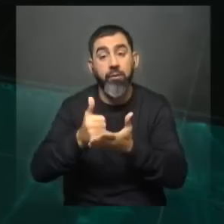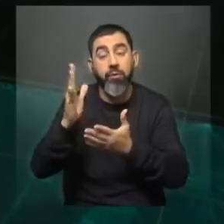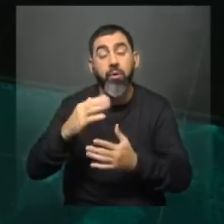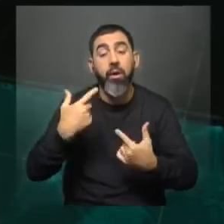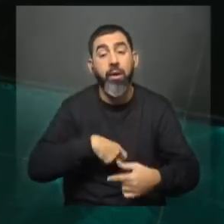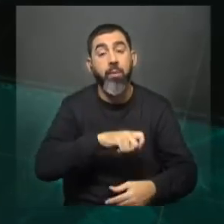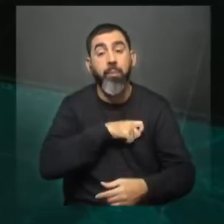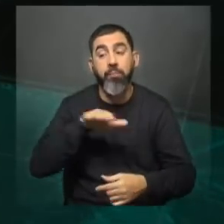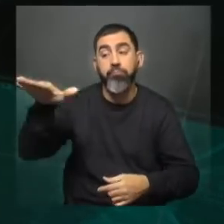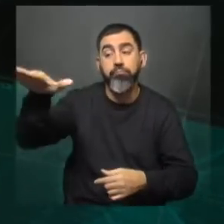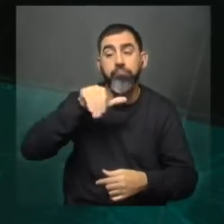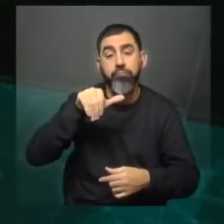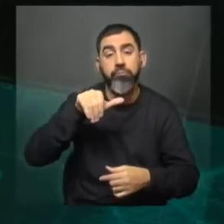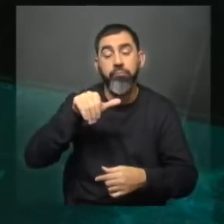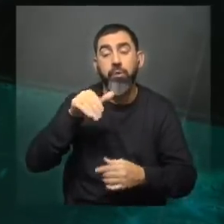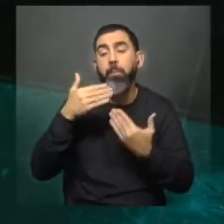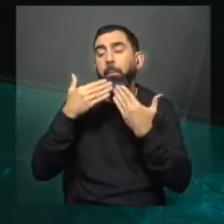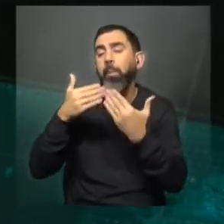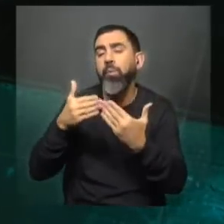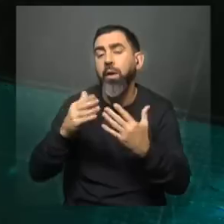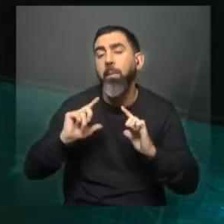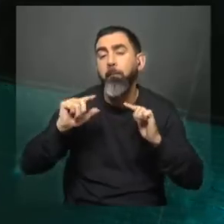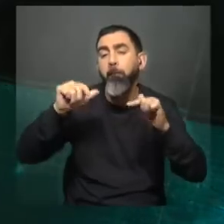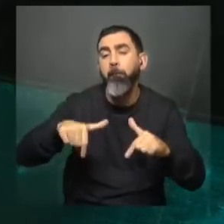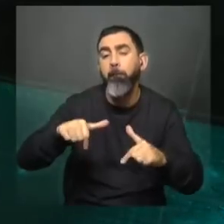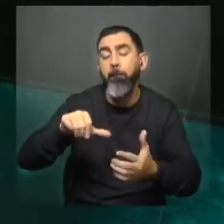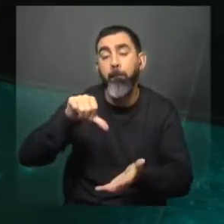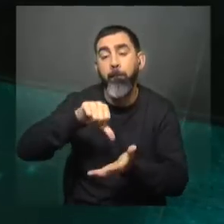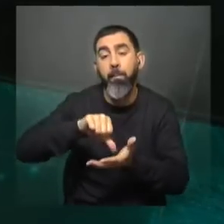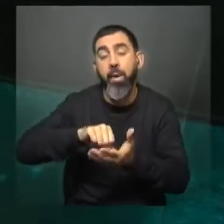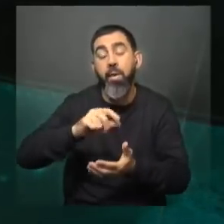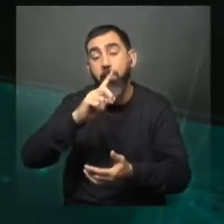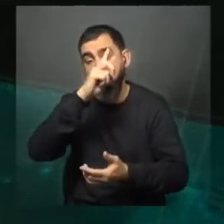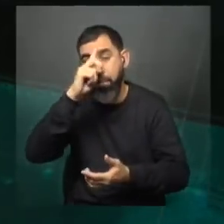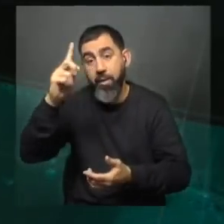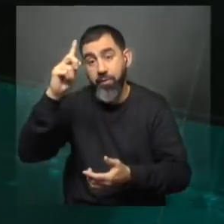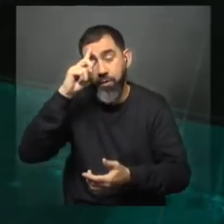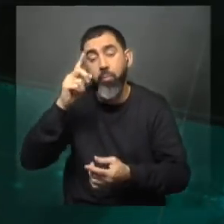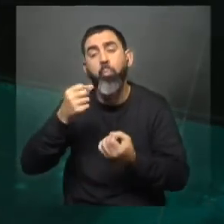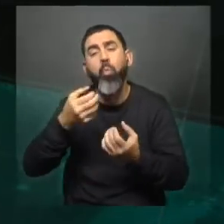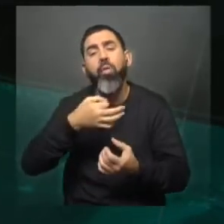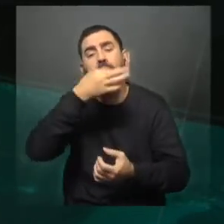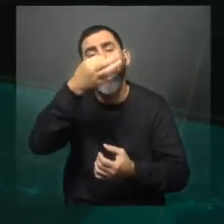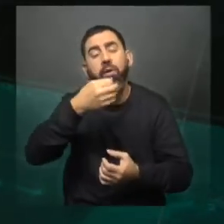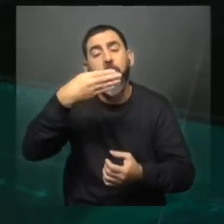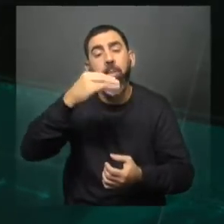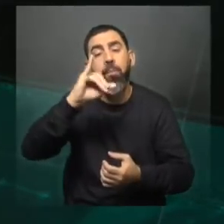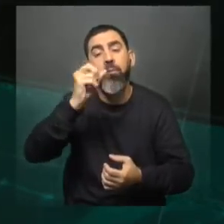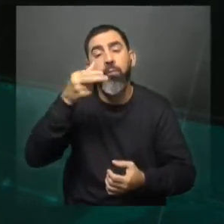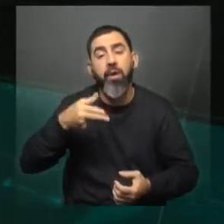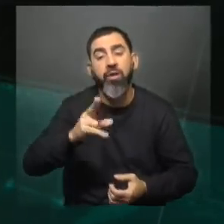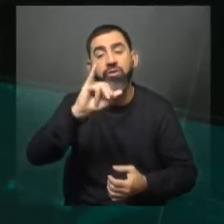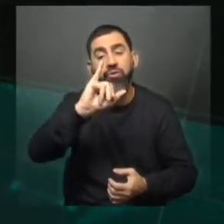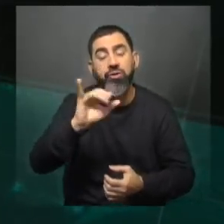convocó en forma de consulta a la embajadora de nuestro país en Madrid por declaraciones de la senadora